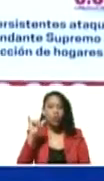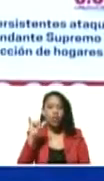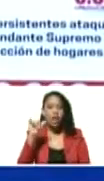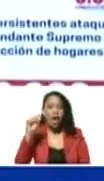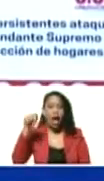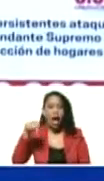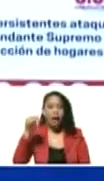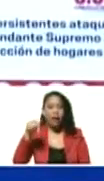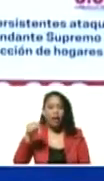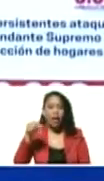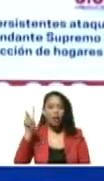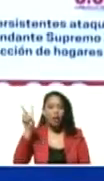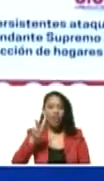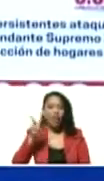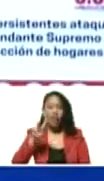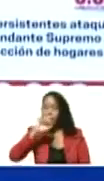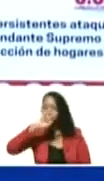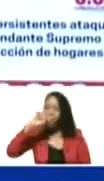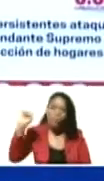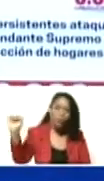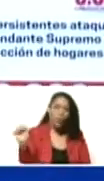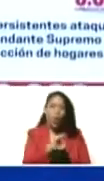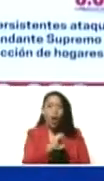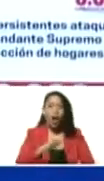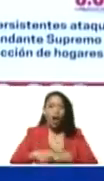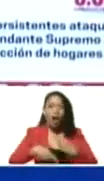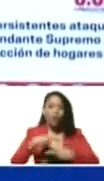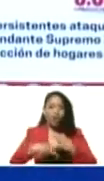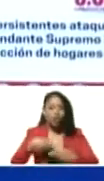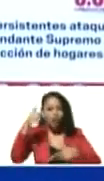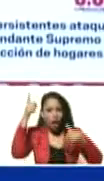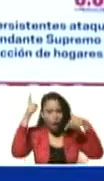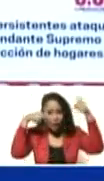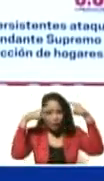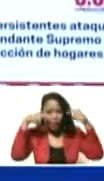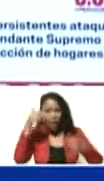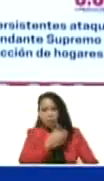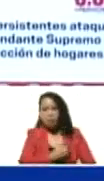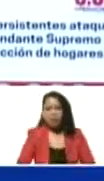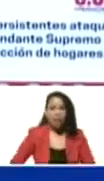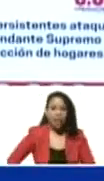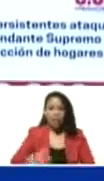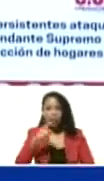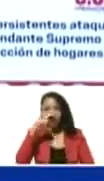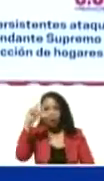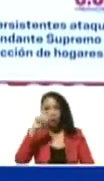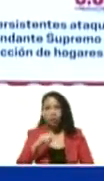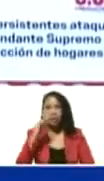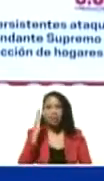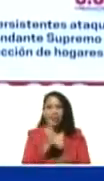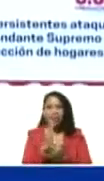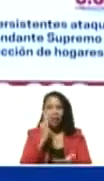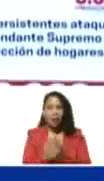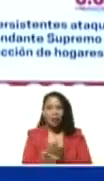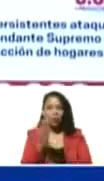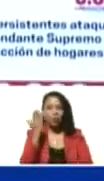que aman a la revolución, a Chávez y al presidente Nicolás Maduro. Siempre es